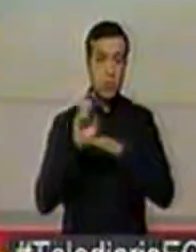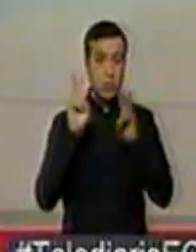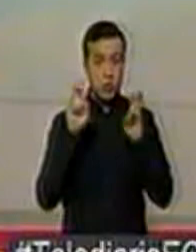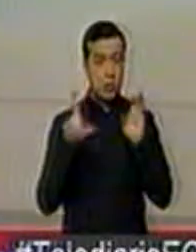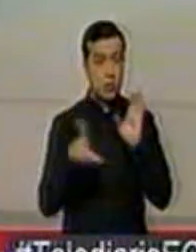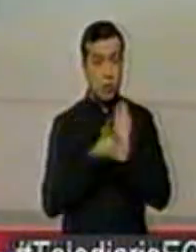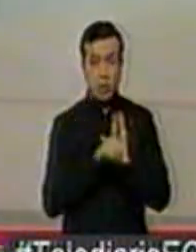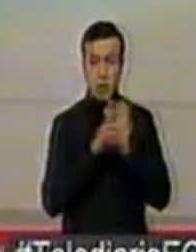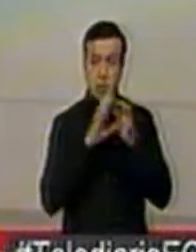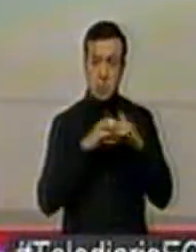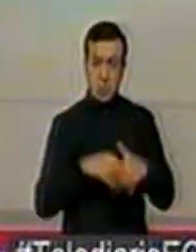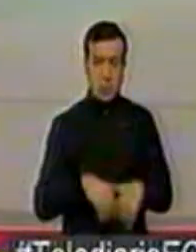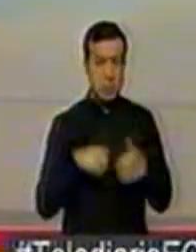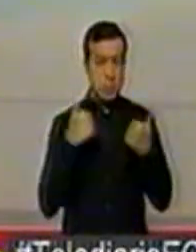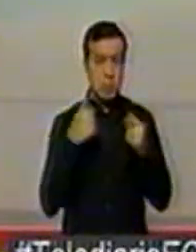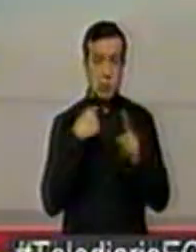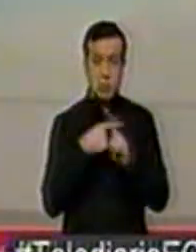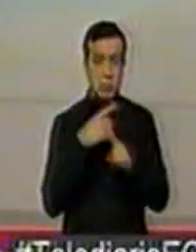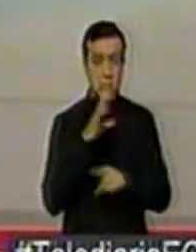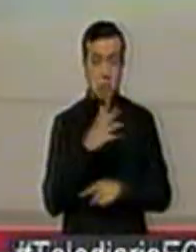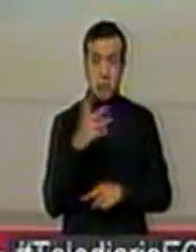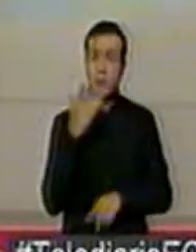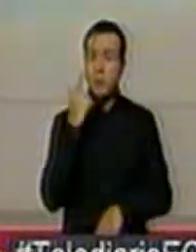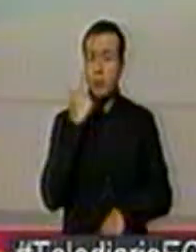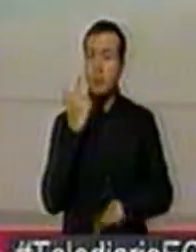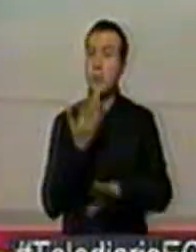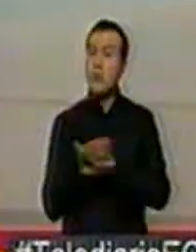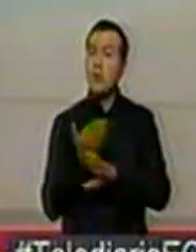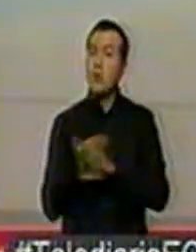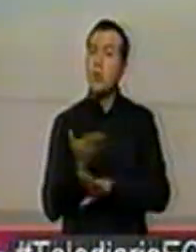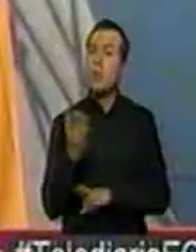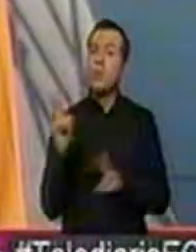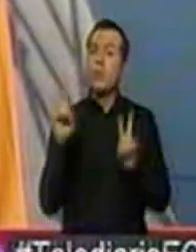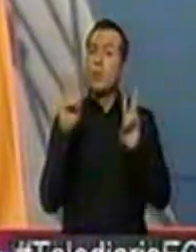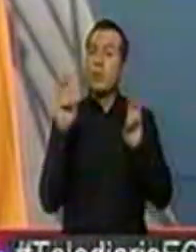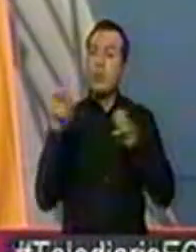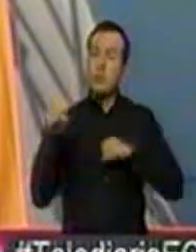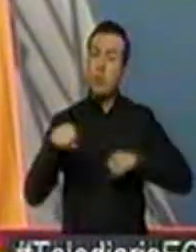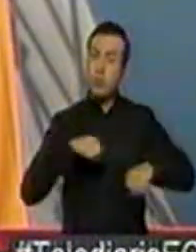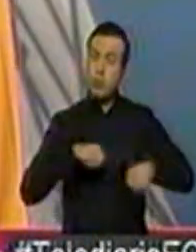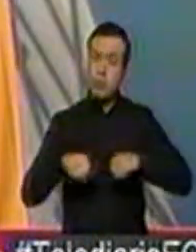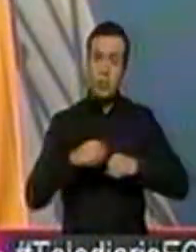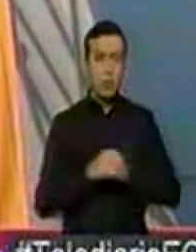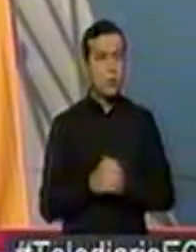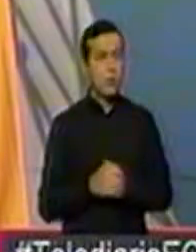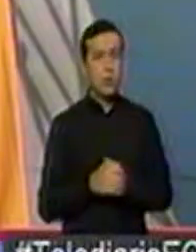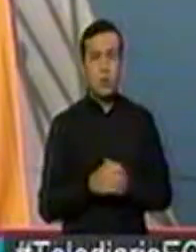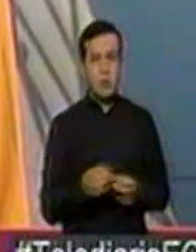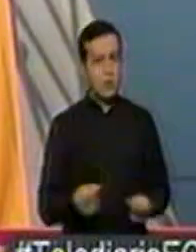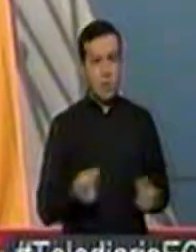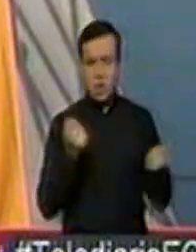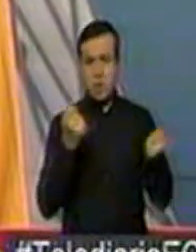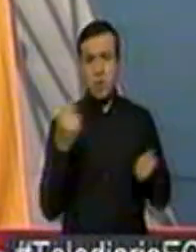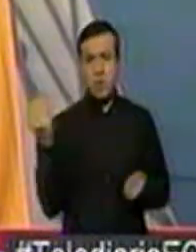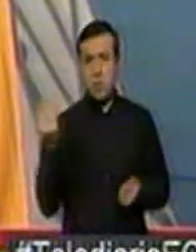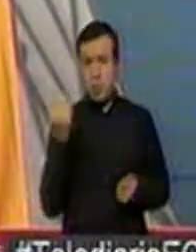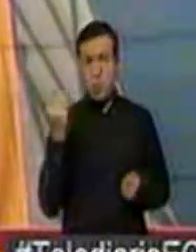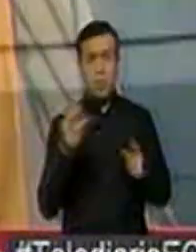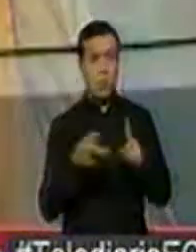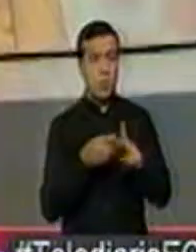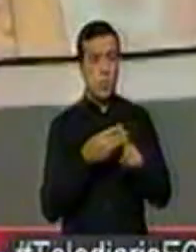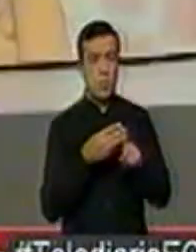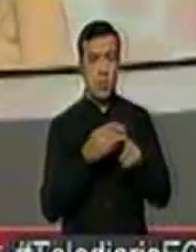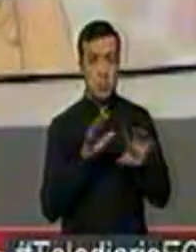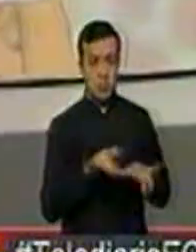ley ha fracasado no funciona con respecto a la tramitología directo los chicos a ganar con la computadora